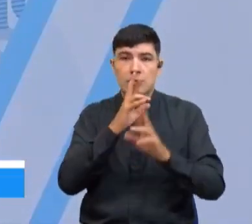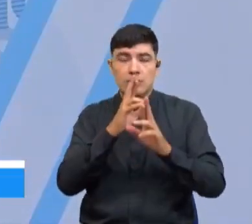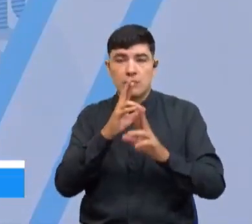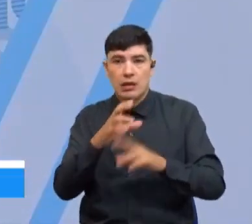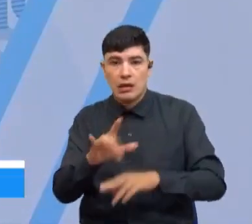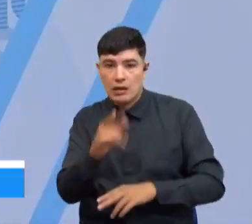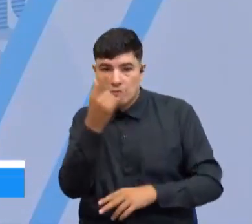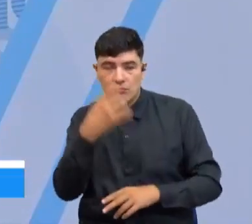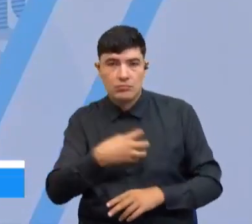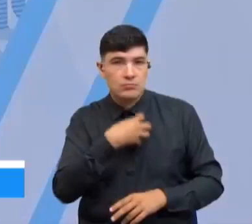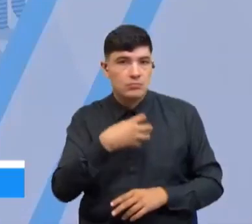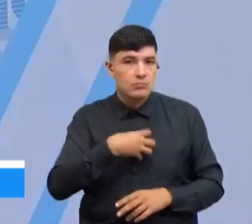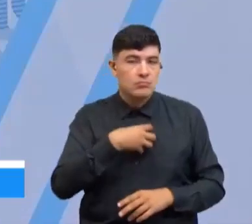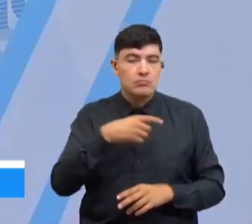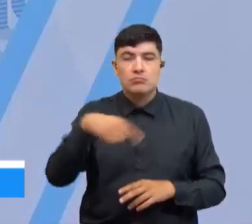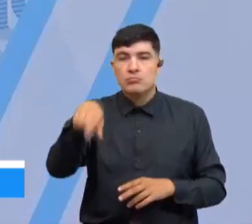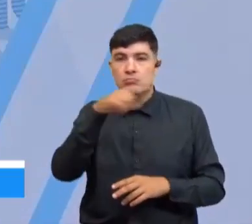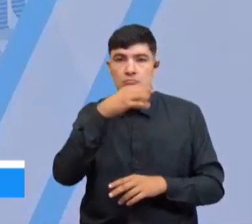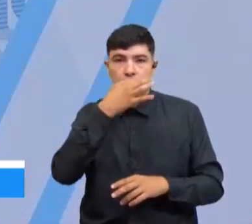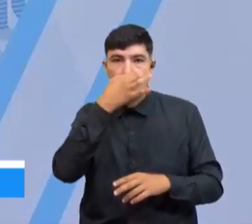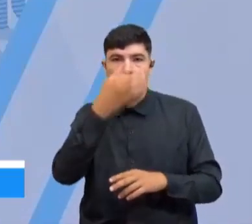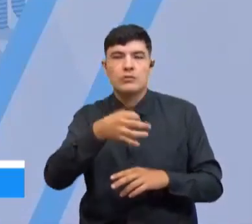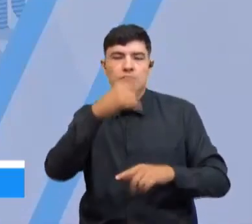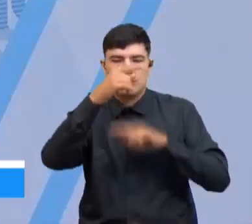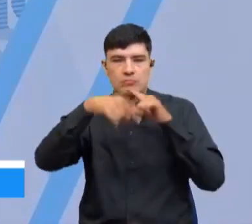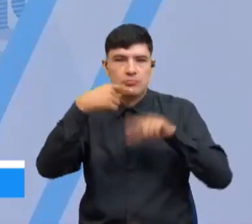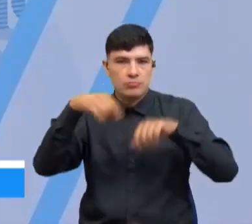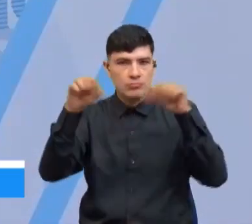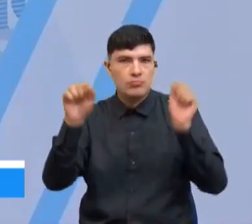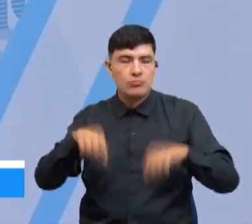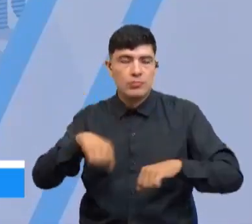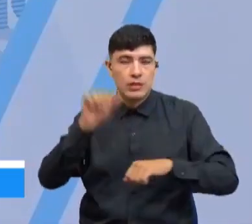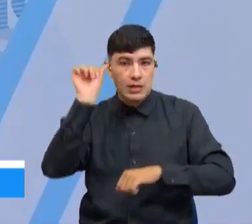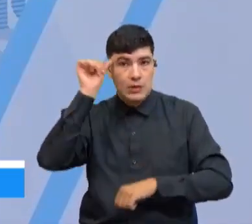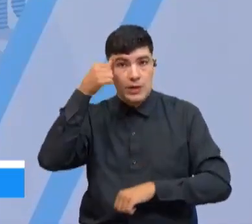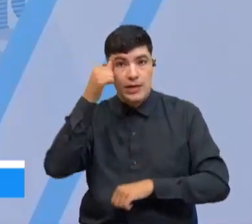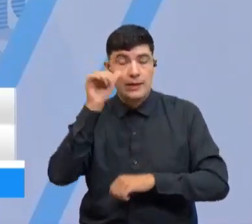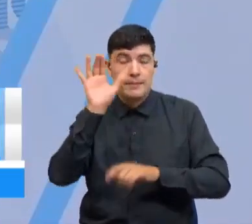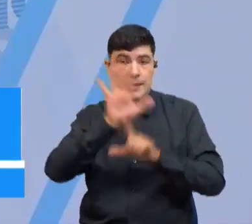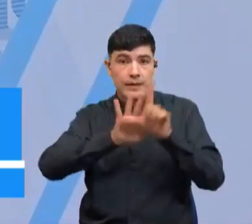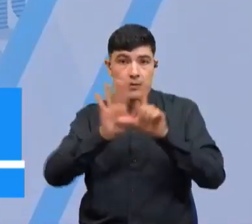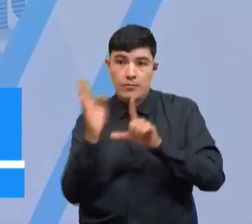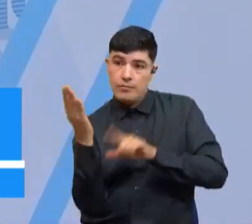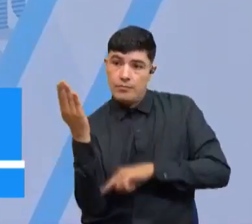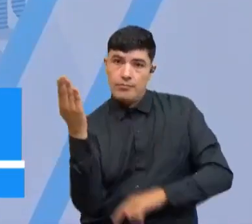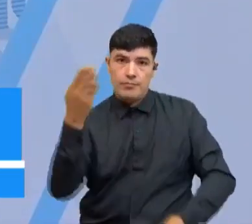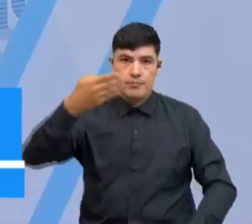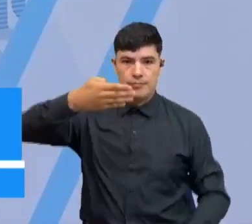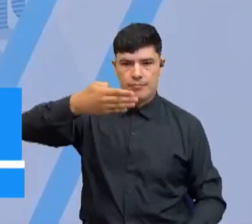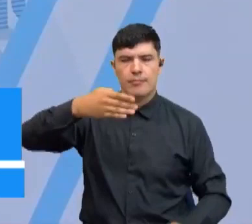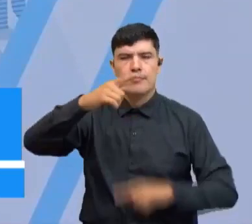es todo. Recuerden enviar sus denuncias en formato horizontal al número telefónico